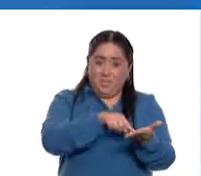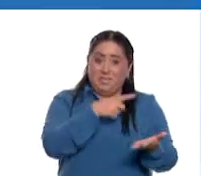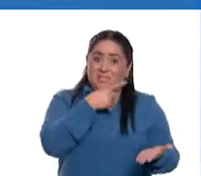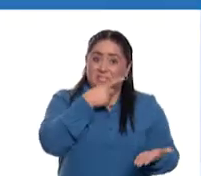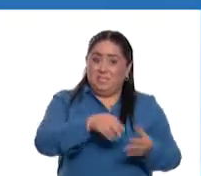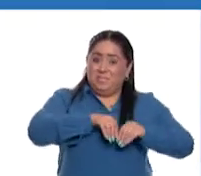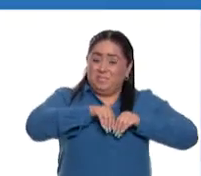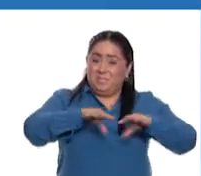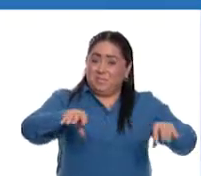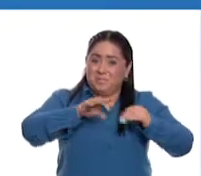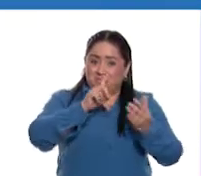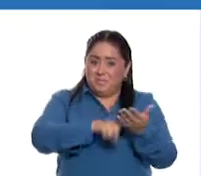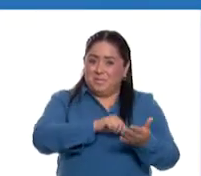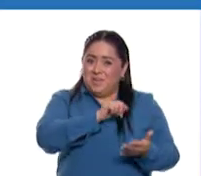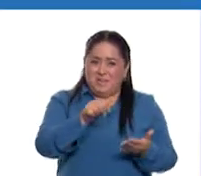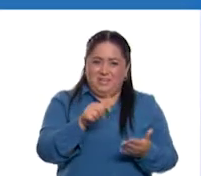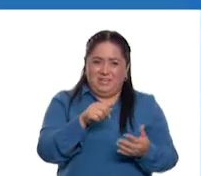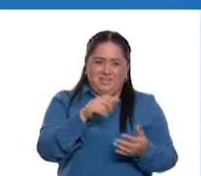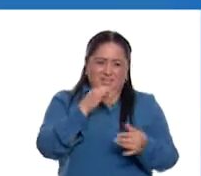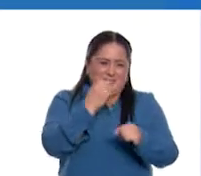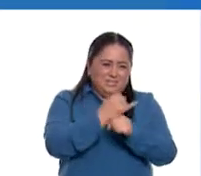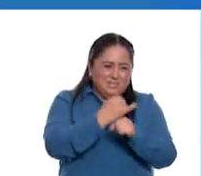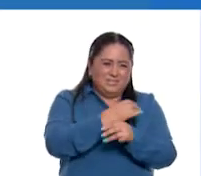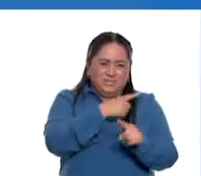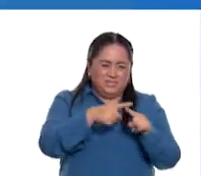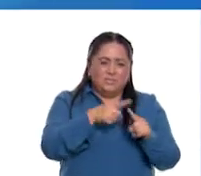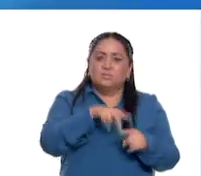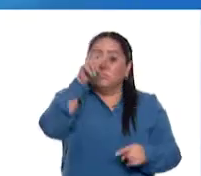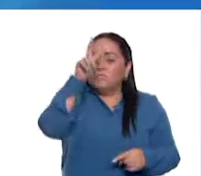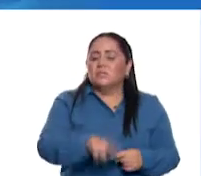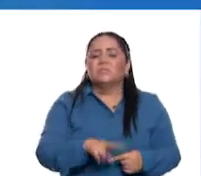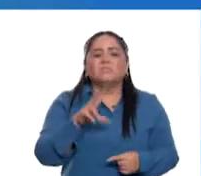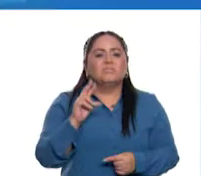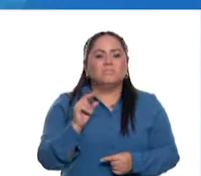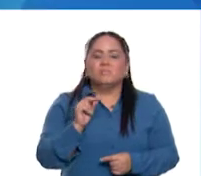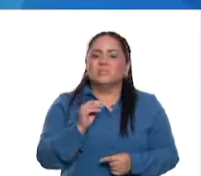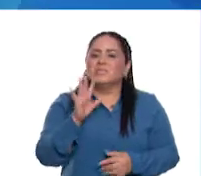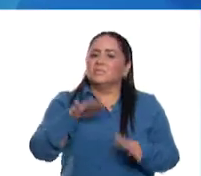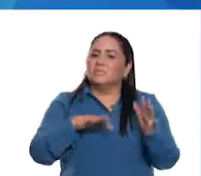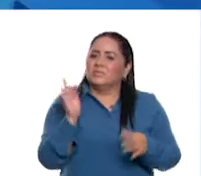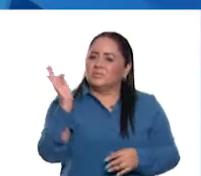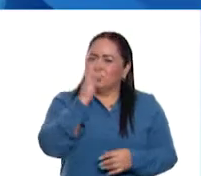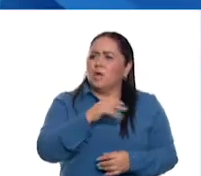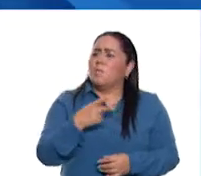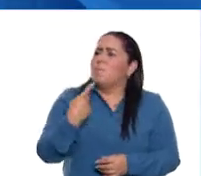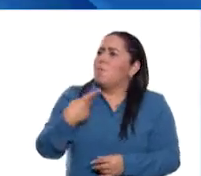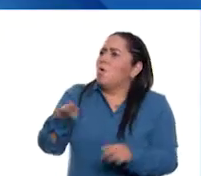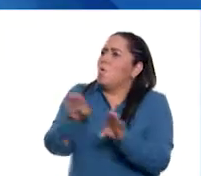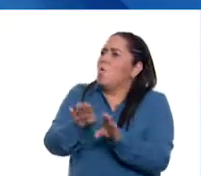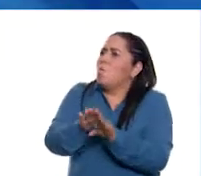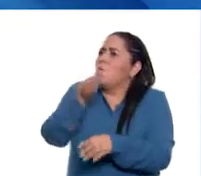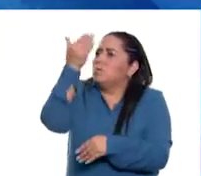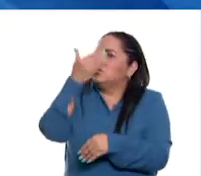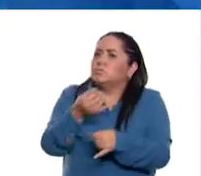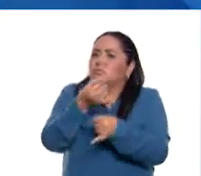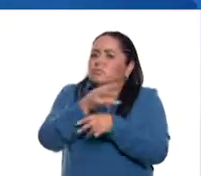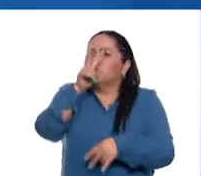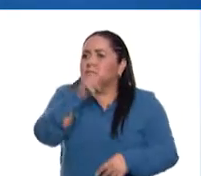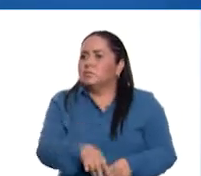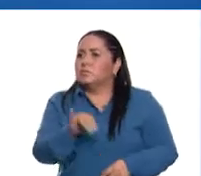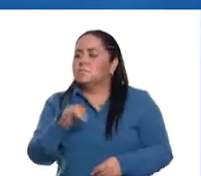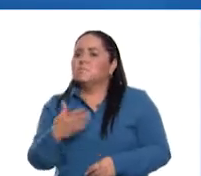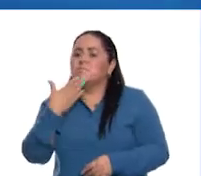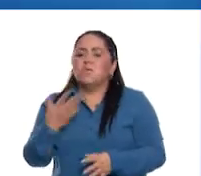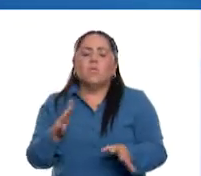publica o se dice en los medios de comunicación es verdadero. ¿Y cómo podemos saber qué información es